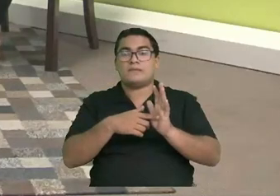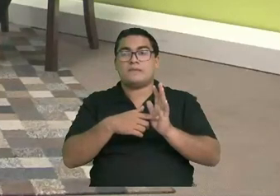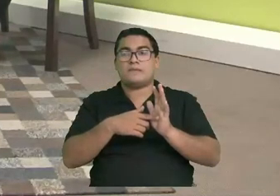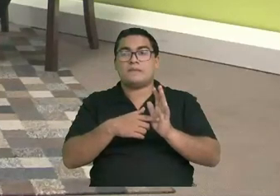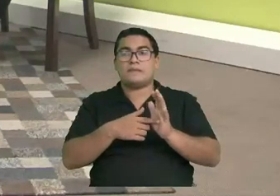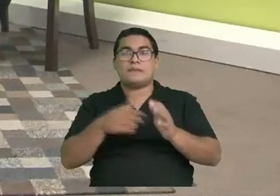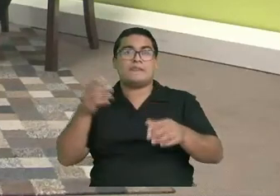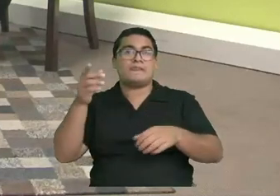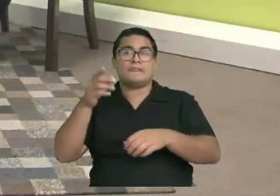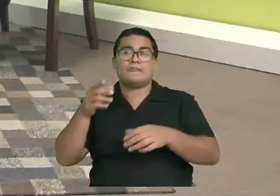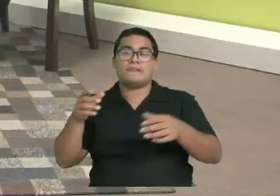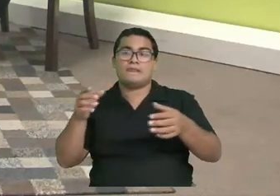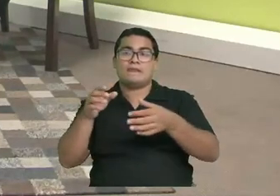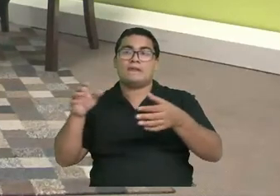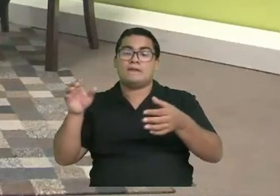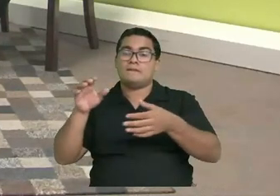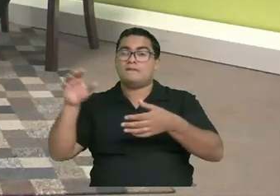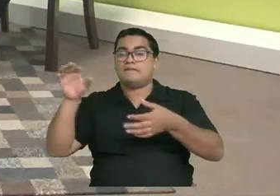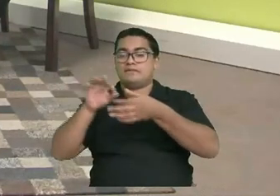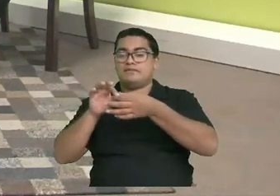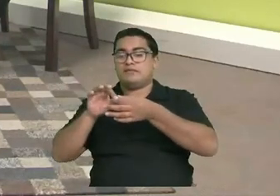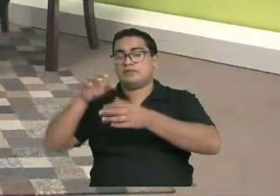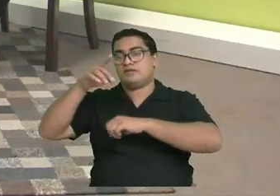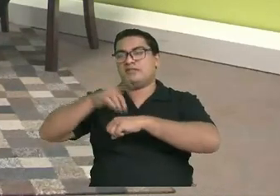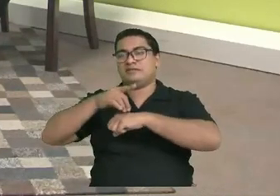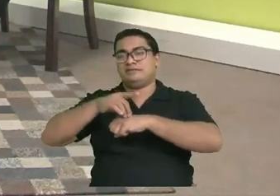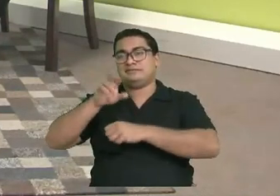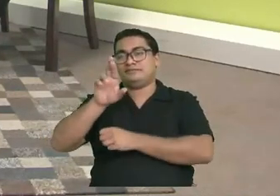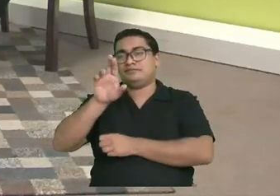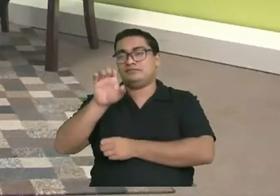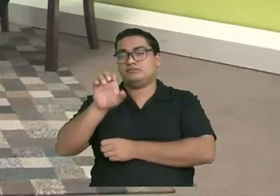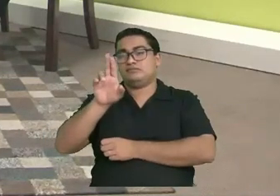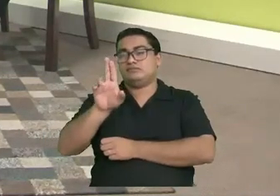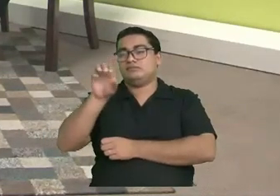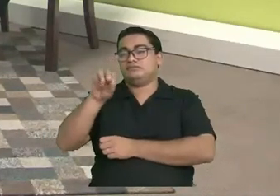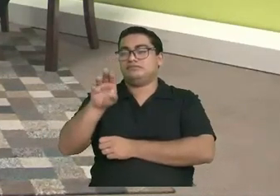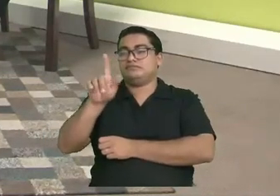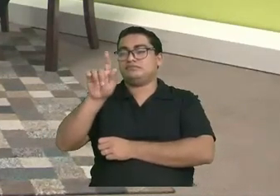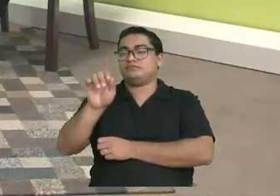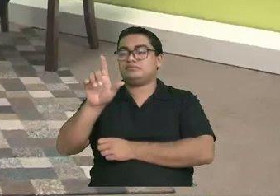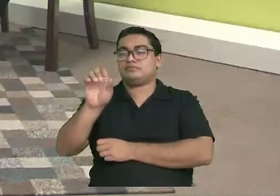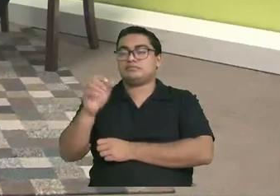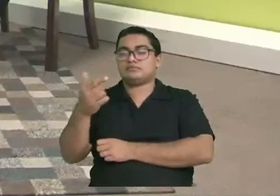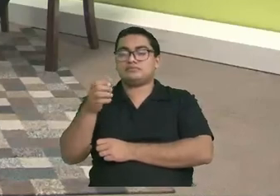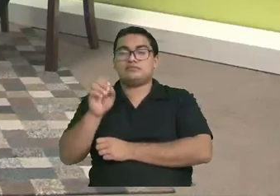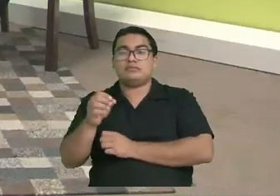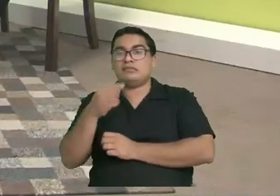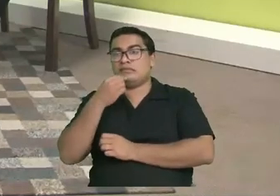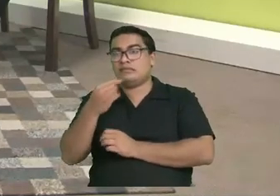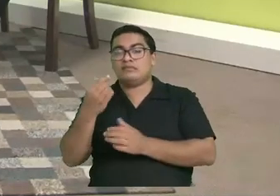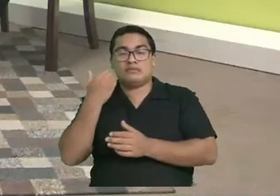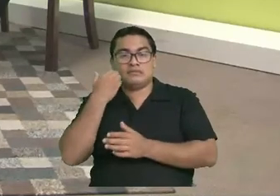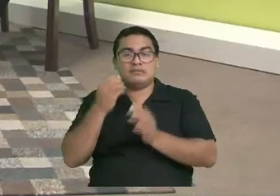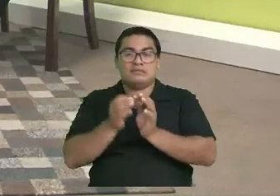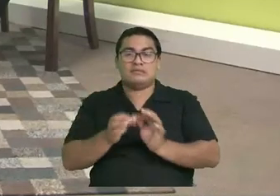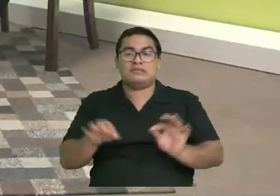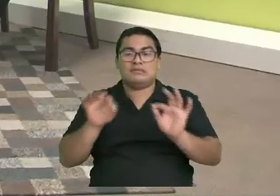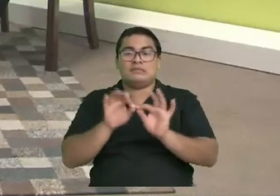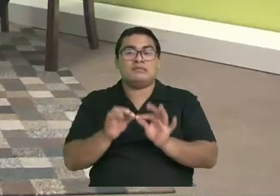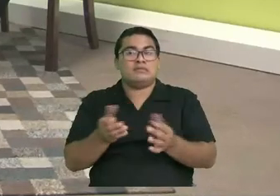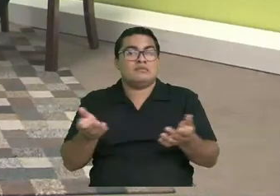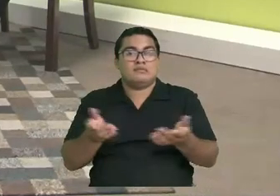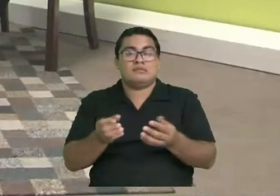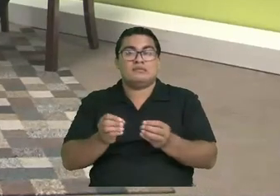compartido con los reumatólogos. Realmente, pues, como las enfermedades autoinmunes son la principal